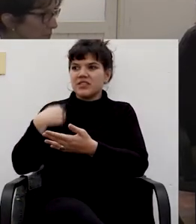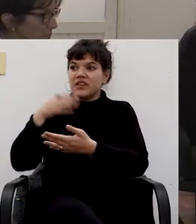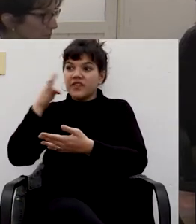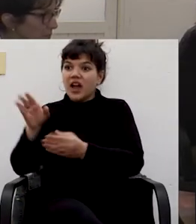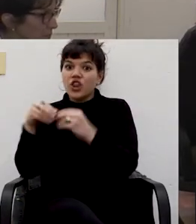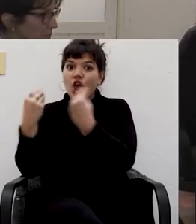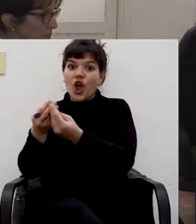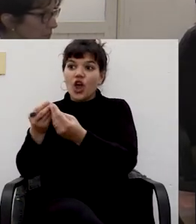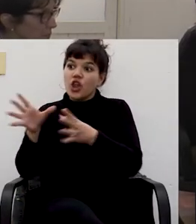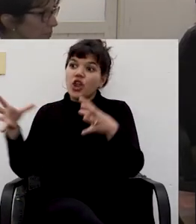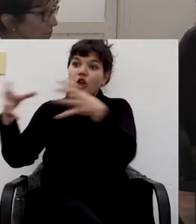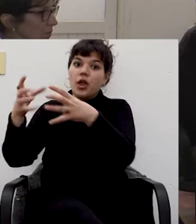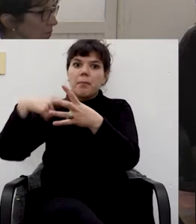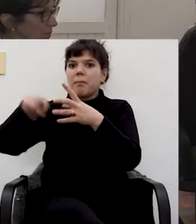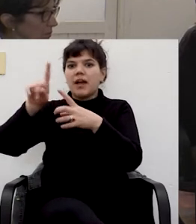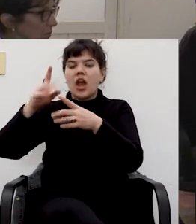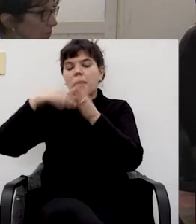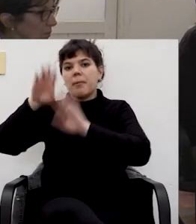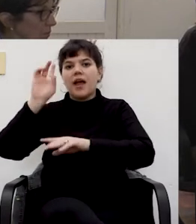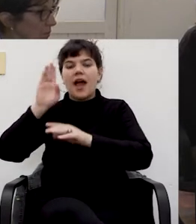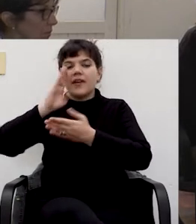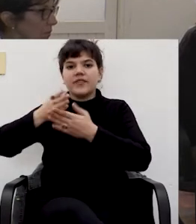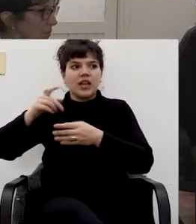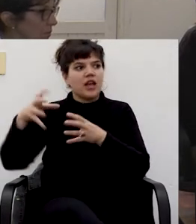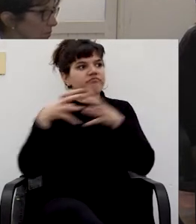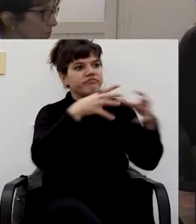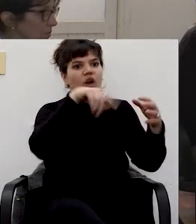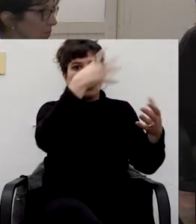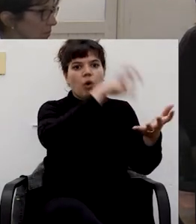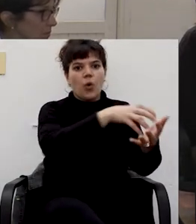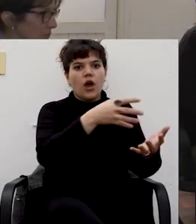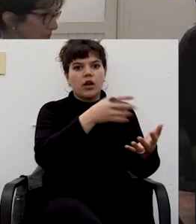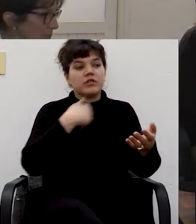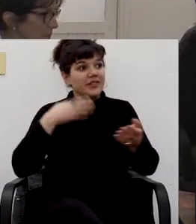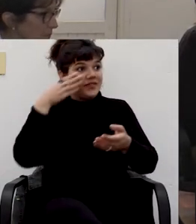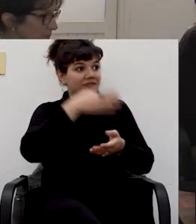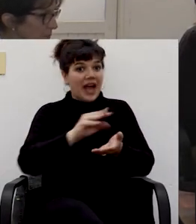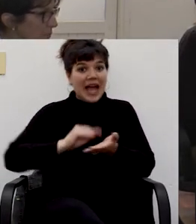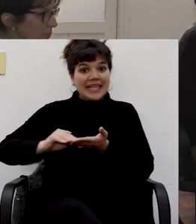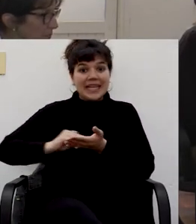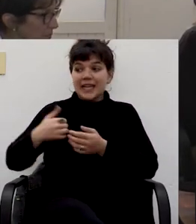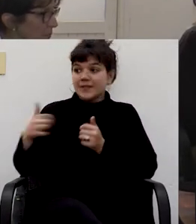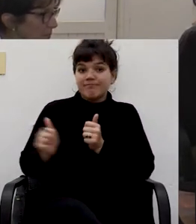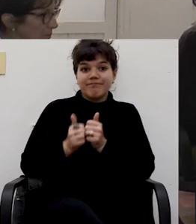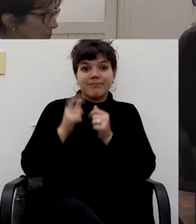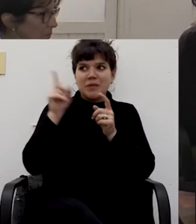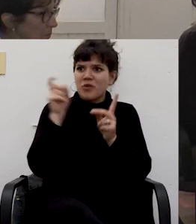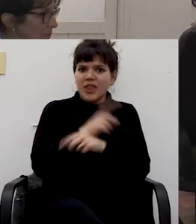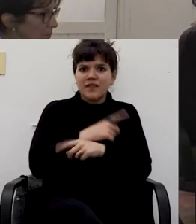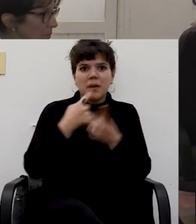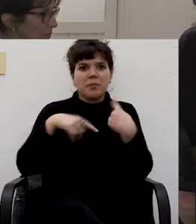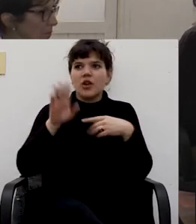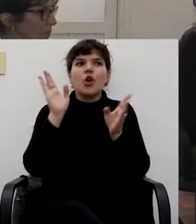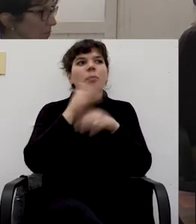todos y los trasladaron para no sé dónde, vamos con un escribano que es súper importante y difícil de acceder y no dejan